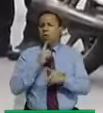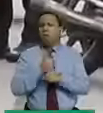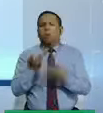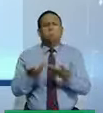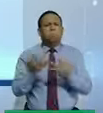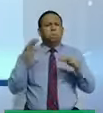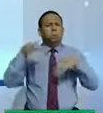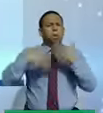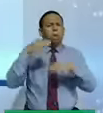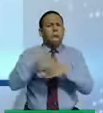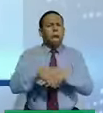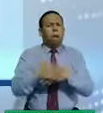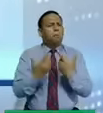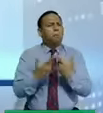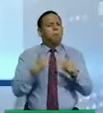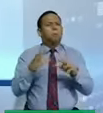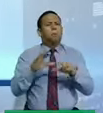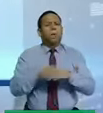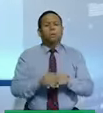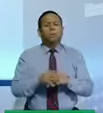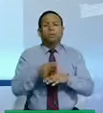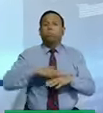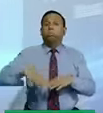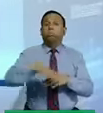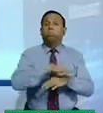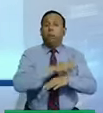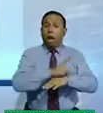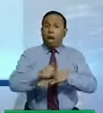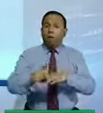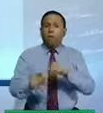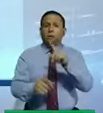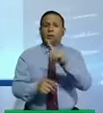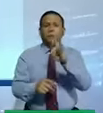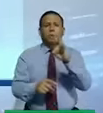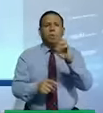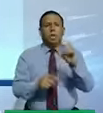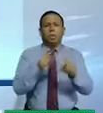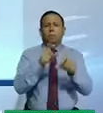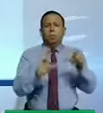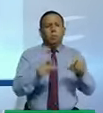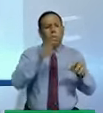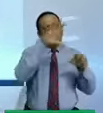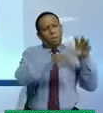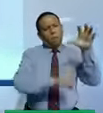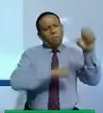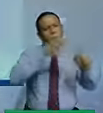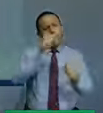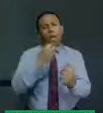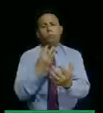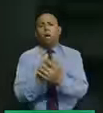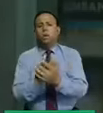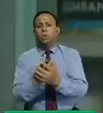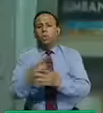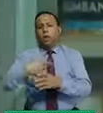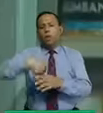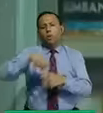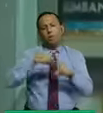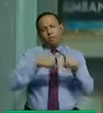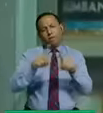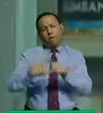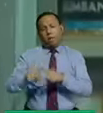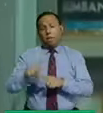en la tarde. En lo que va del año, en Daule, 170 personas han sido detenidas por varios delitos. Pero con el incremento